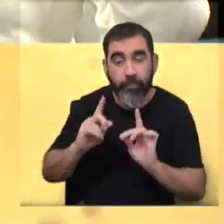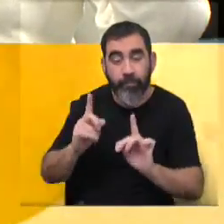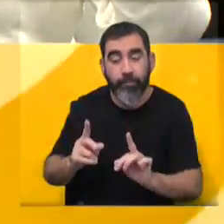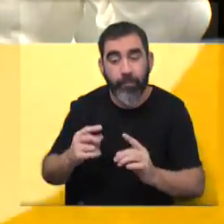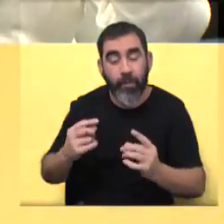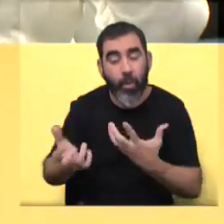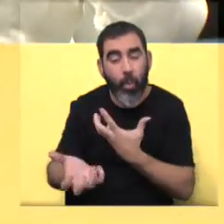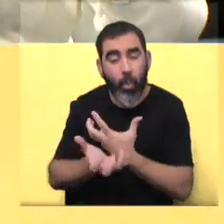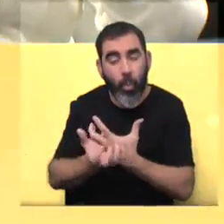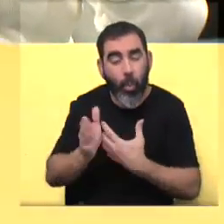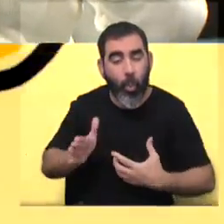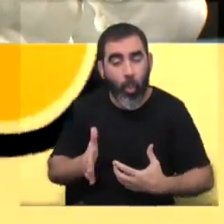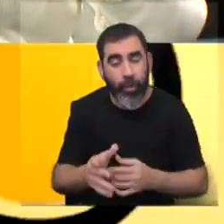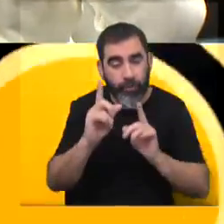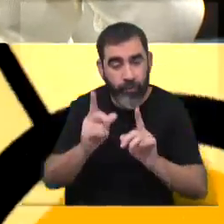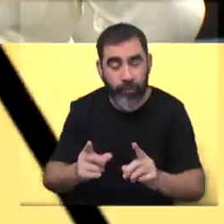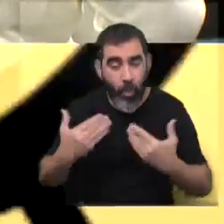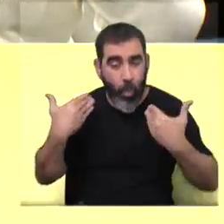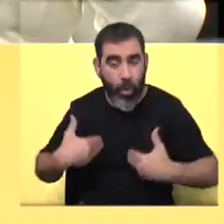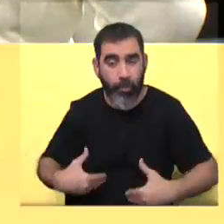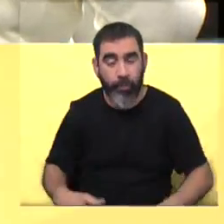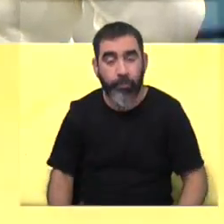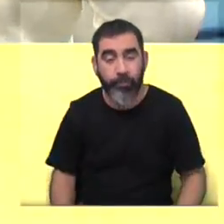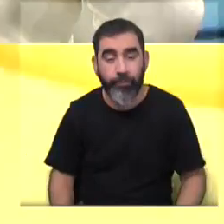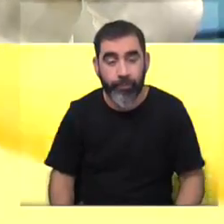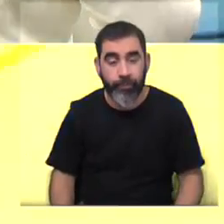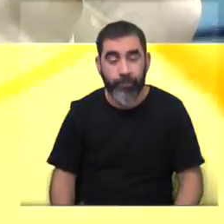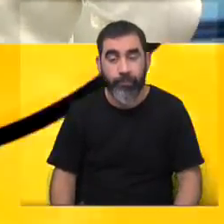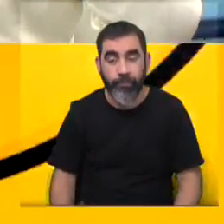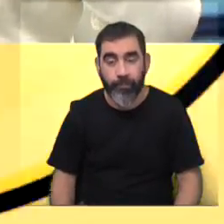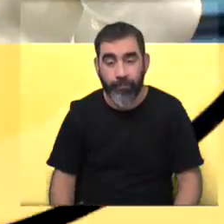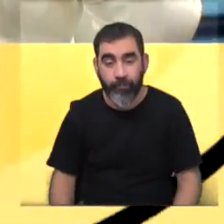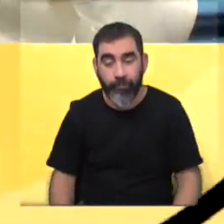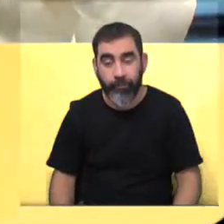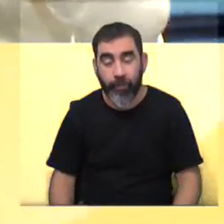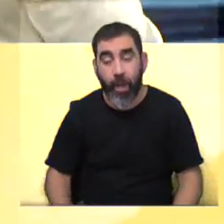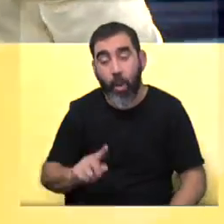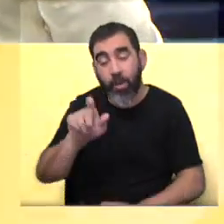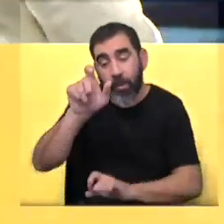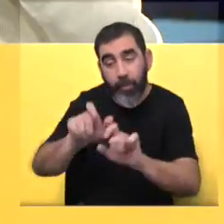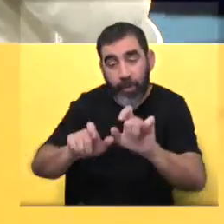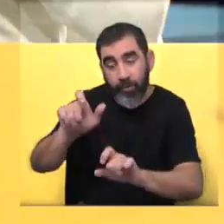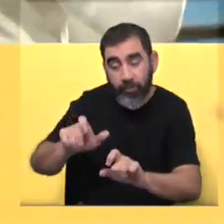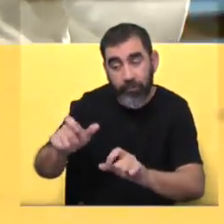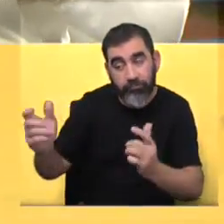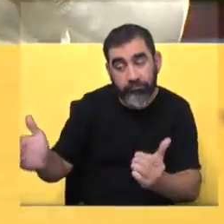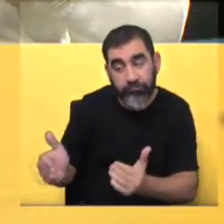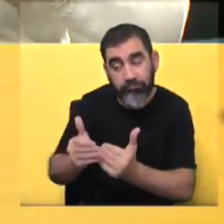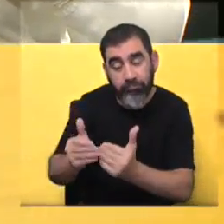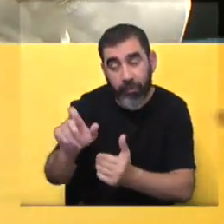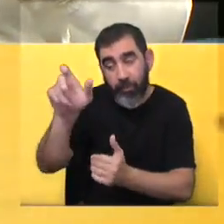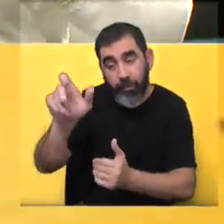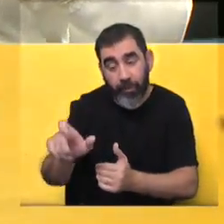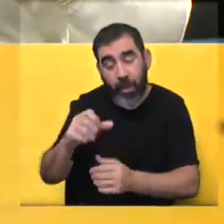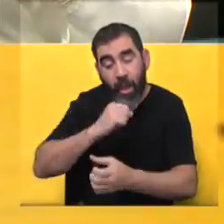también hizo algo, ¿no? También de taxonomía, describió especies. De ahí hubo gente que se fue acercando a Bas Ferreira por allá por los años